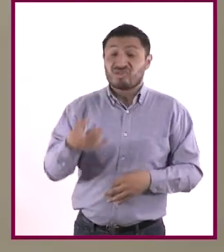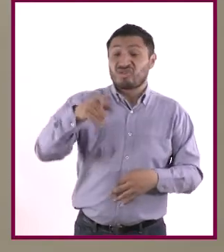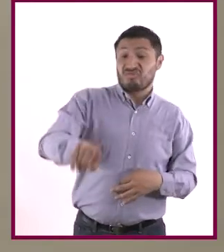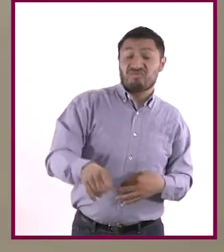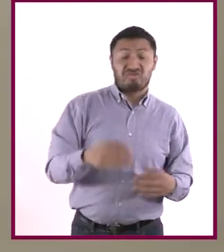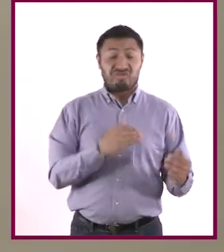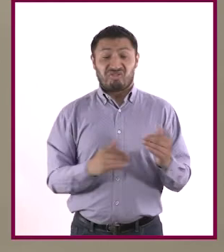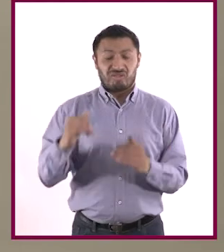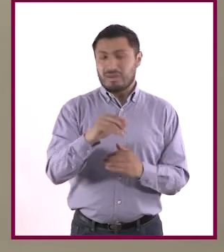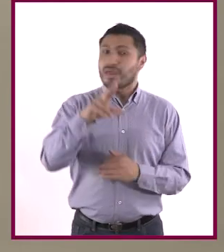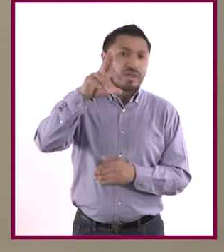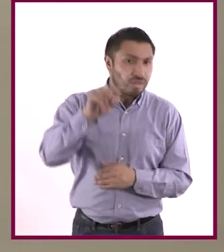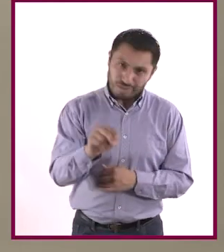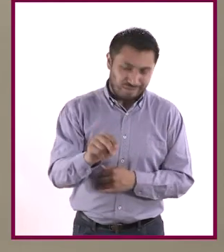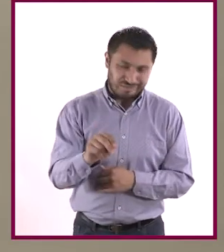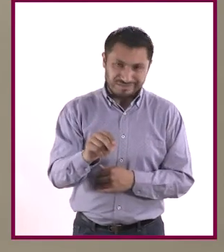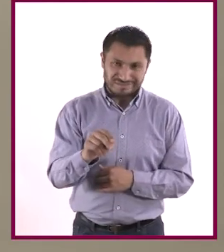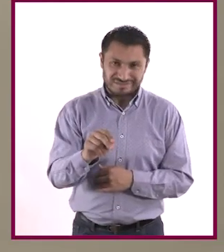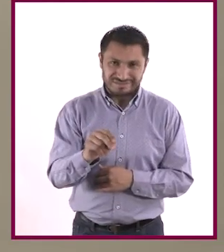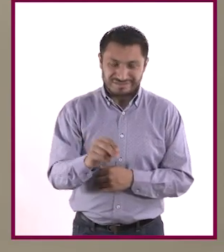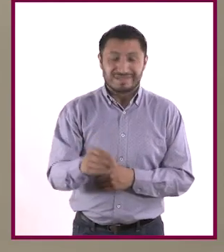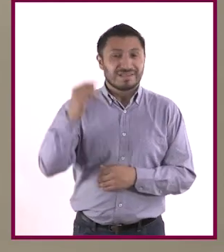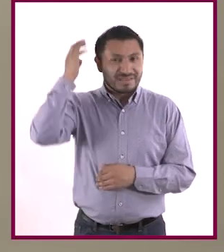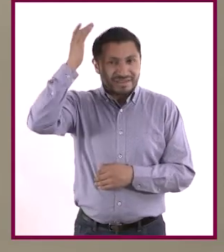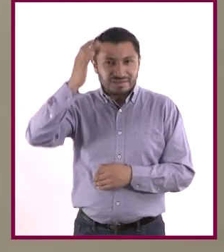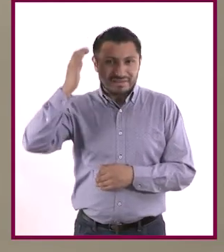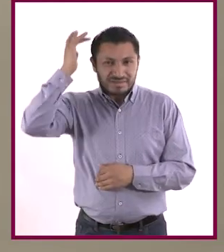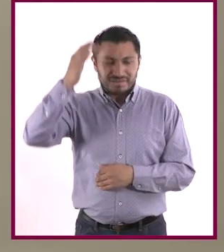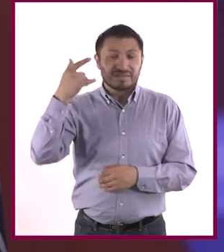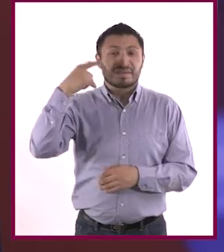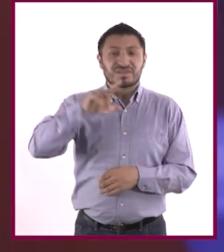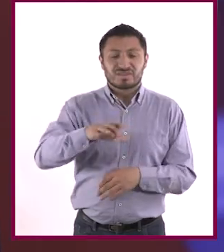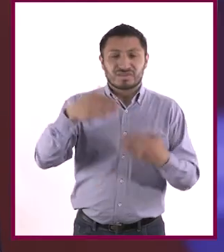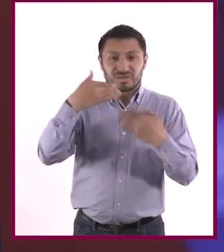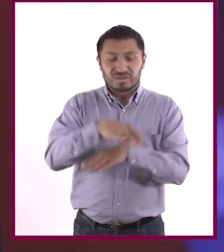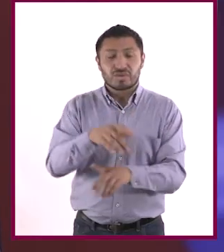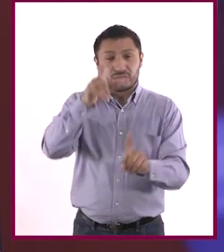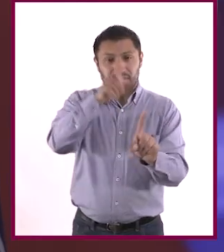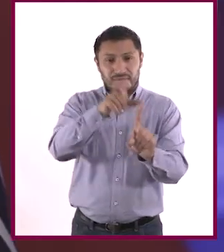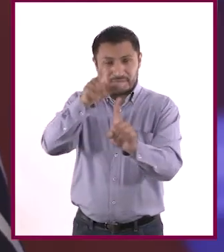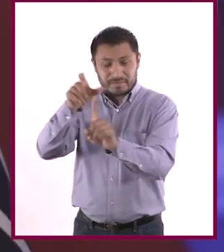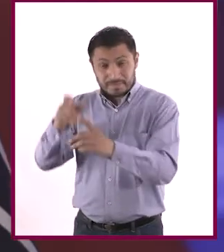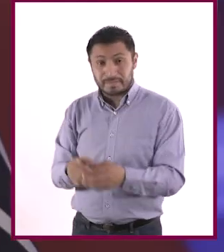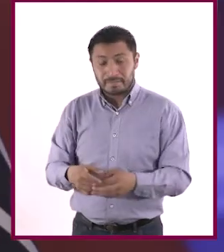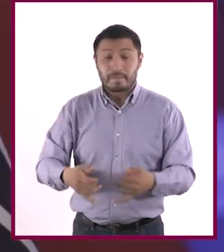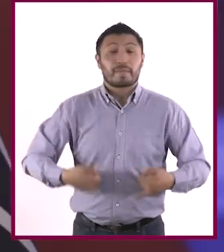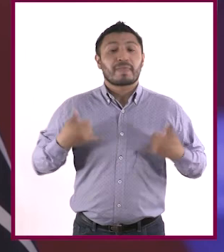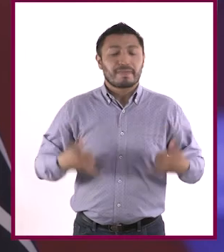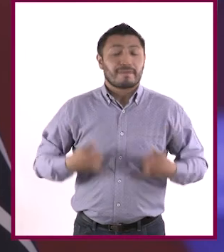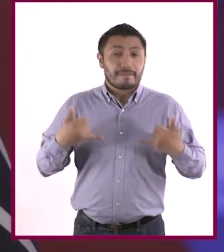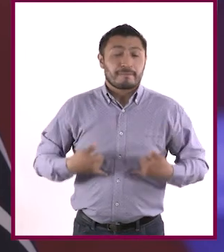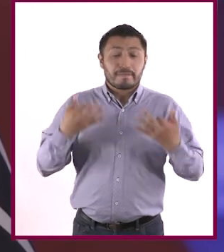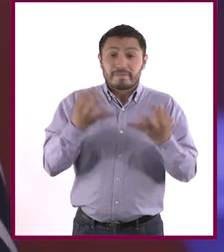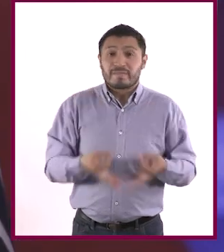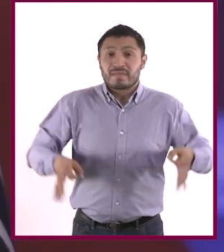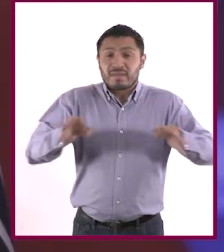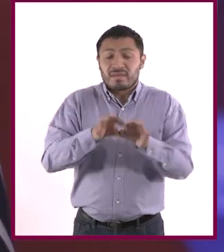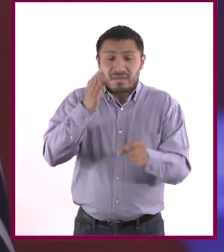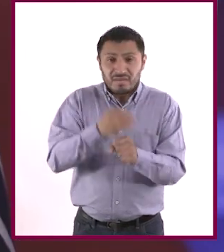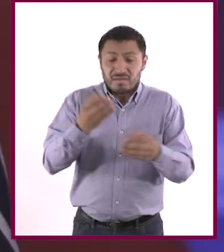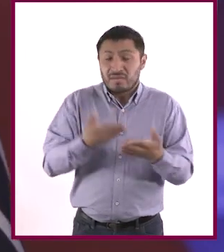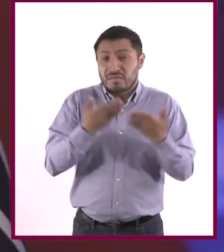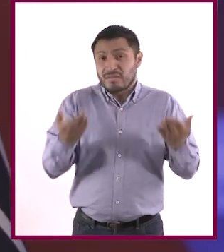o prepotentes. Reflexionemos sobre nuestros propios estereotipos. Las y los adolescentes somos parte fundamental del presente de